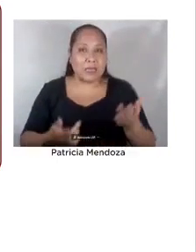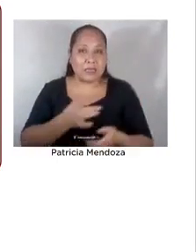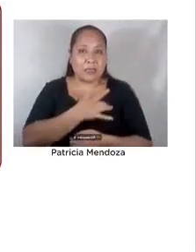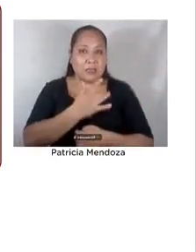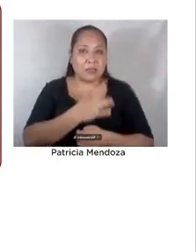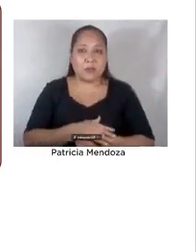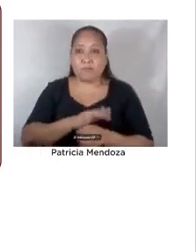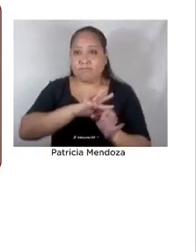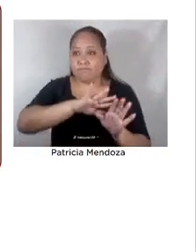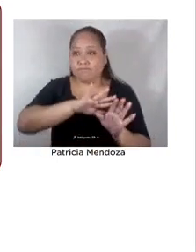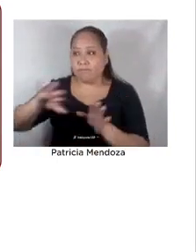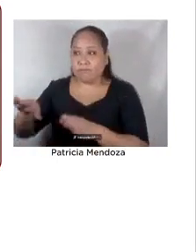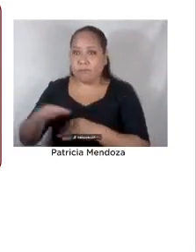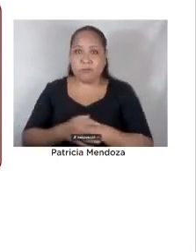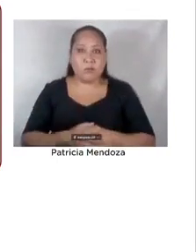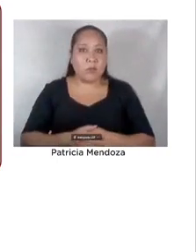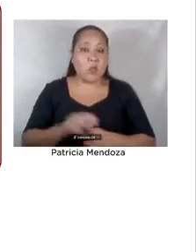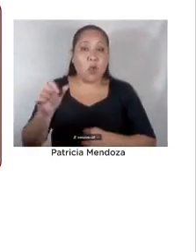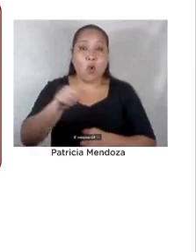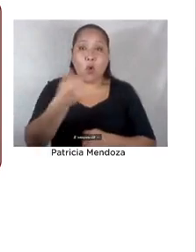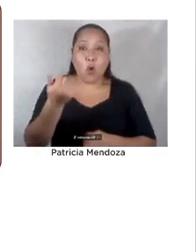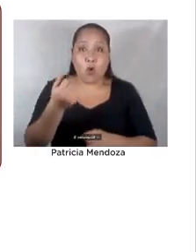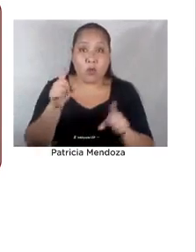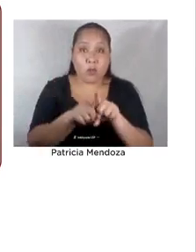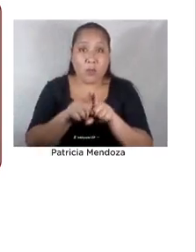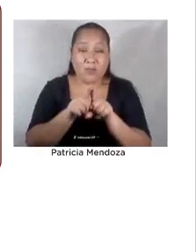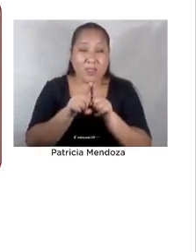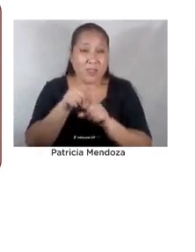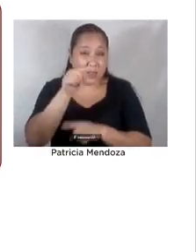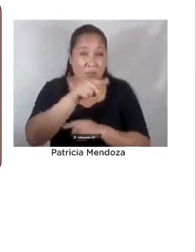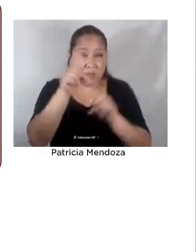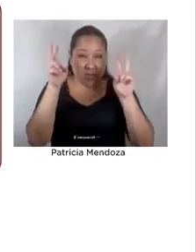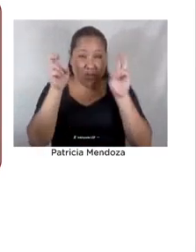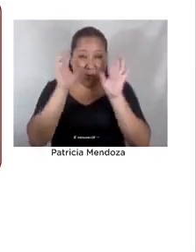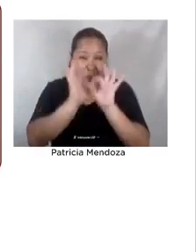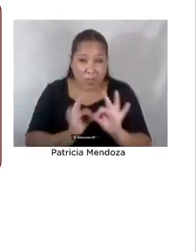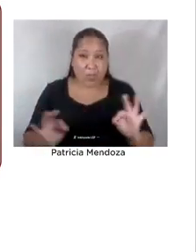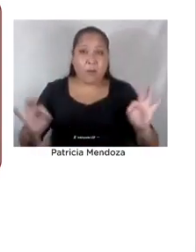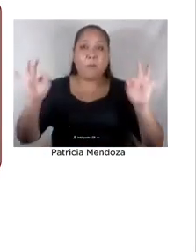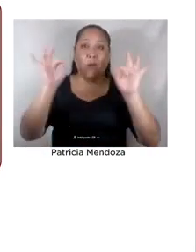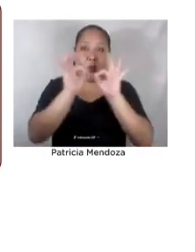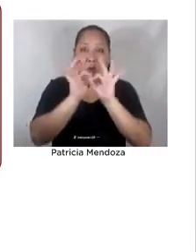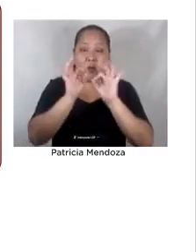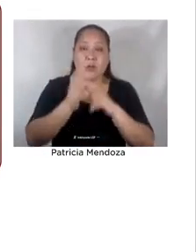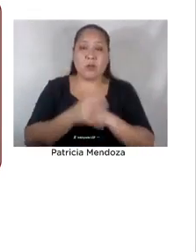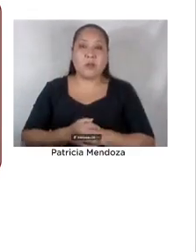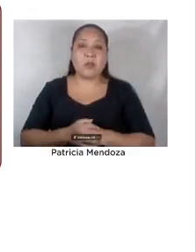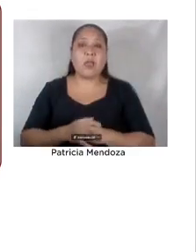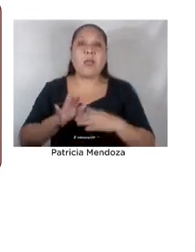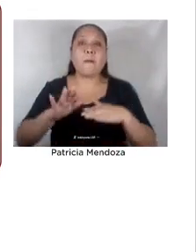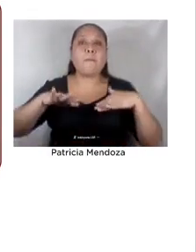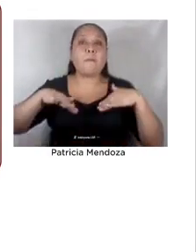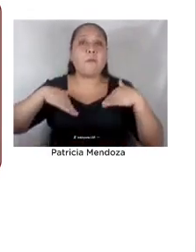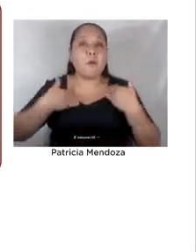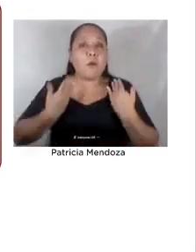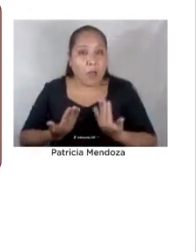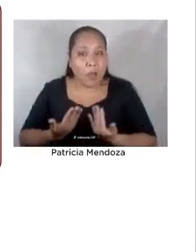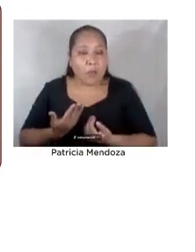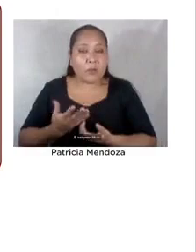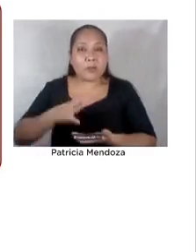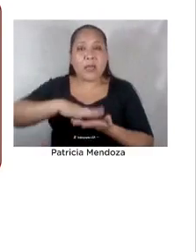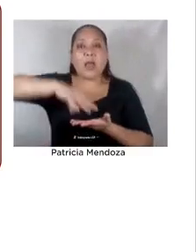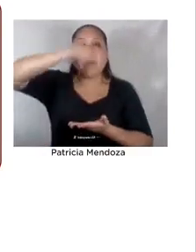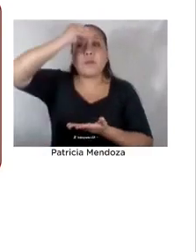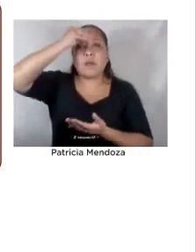otro lado, algo que también es importantísimo es que podamos aprender a reconocer